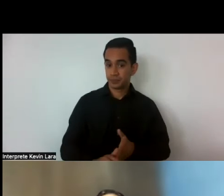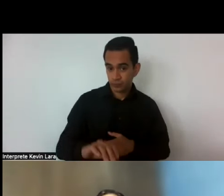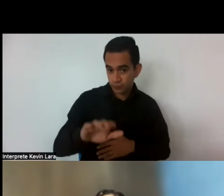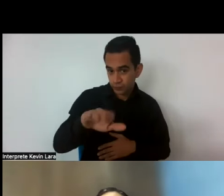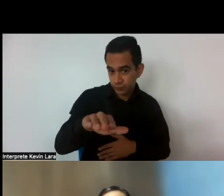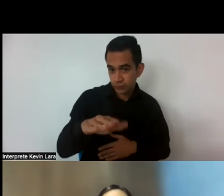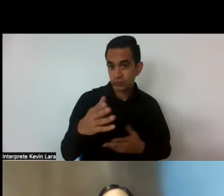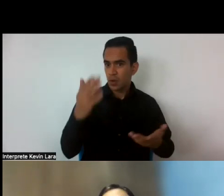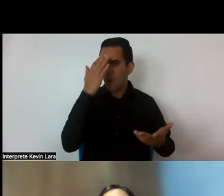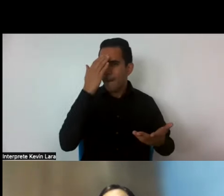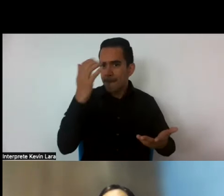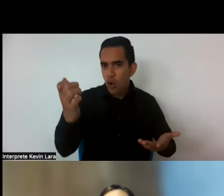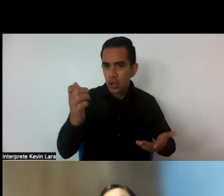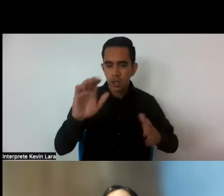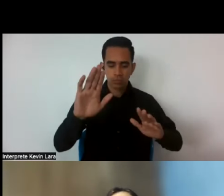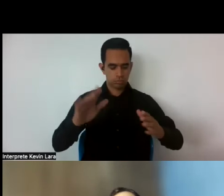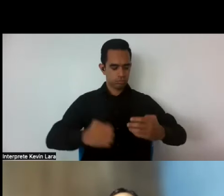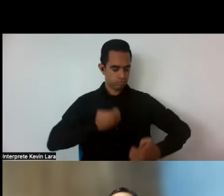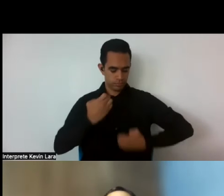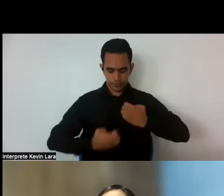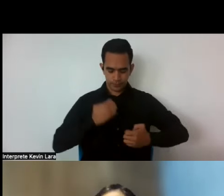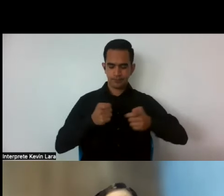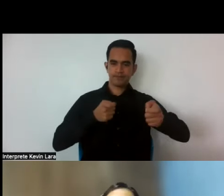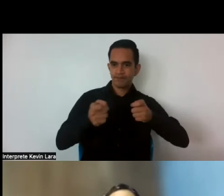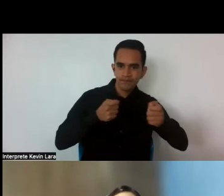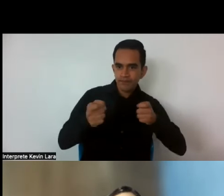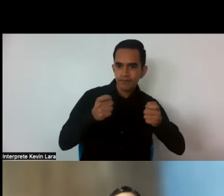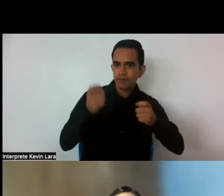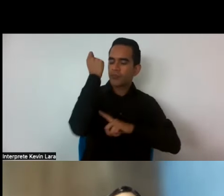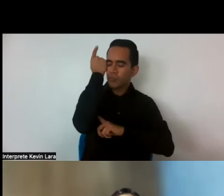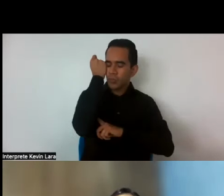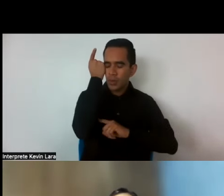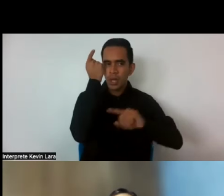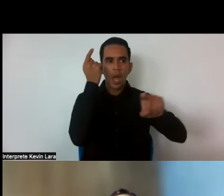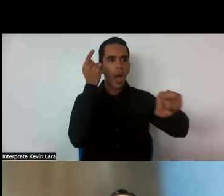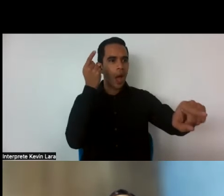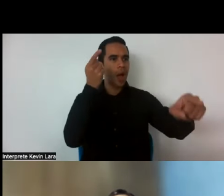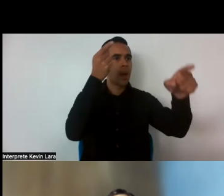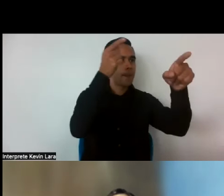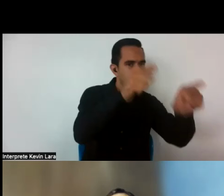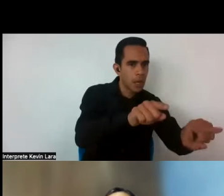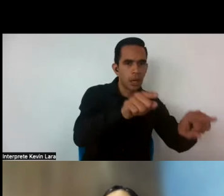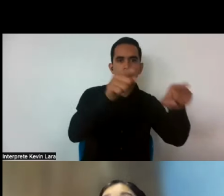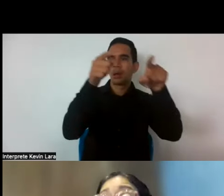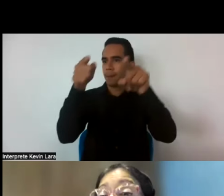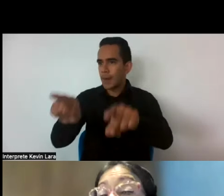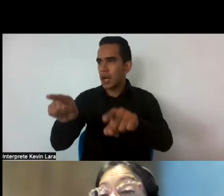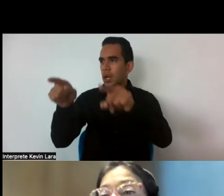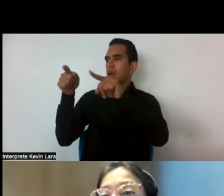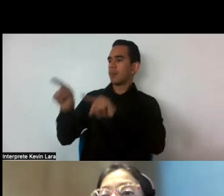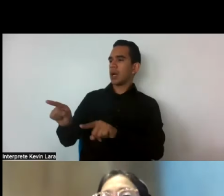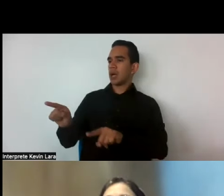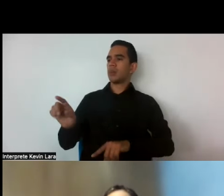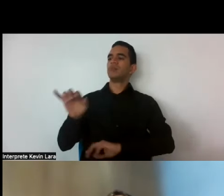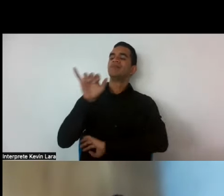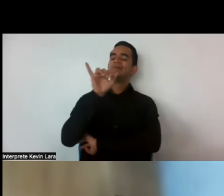entiendo qué está pasando en mi entorno y encuentro la forma de conectarme con el entorno. Si algo me genera